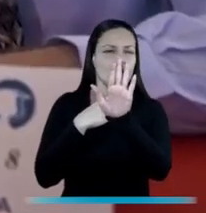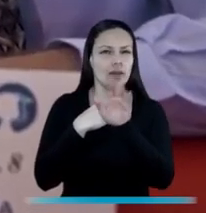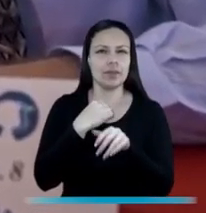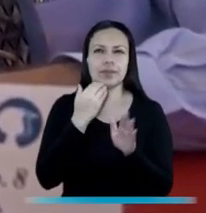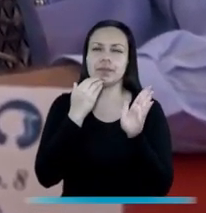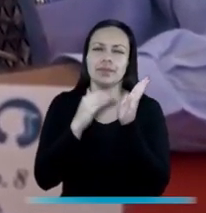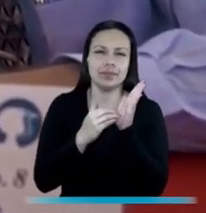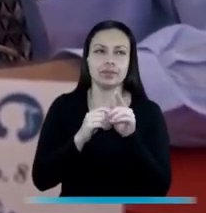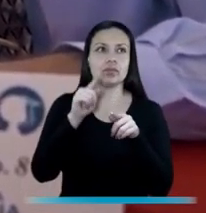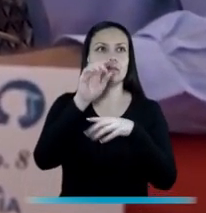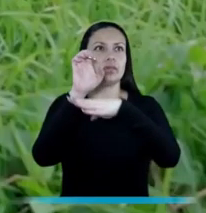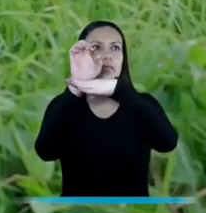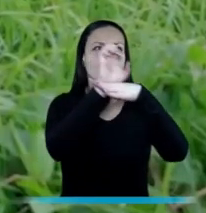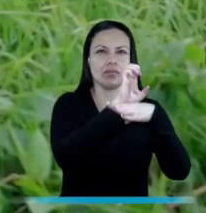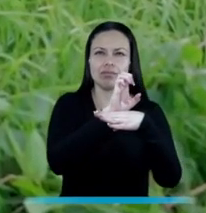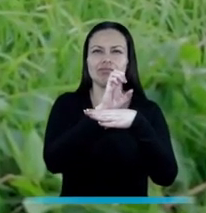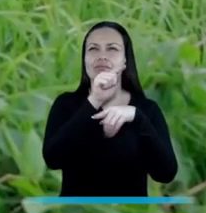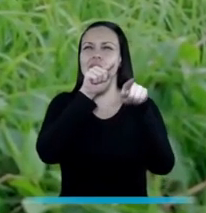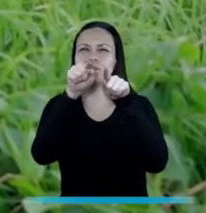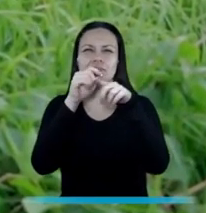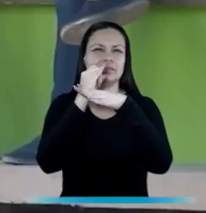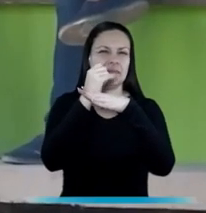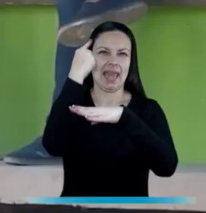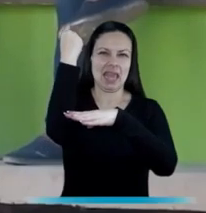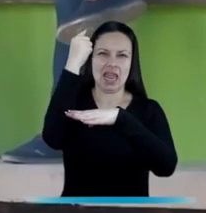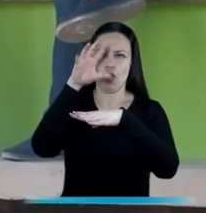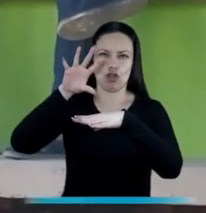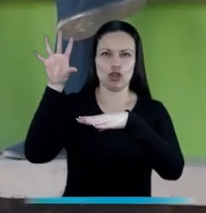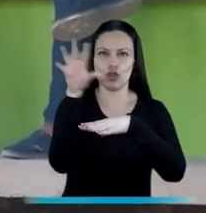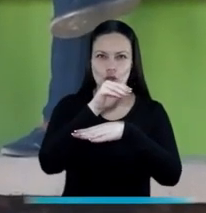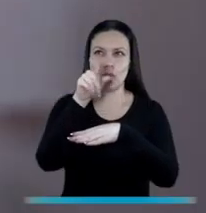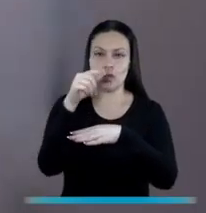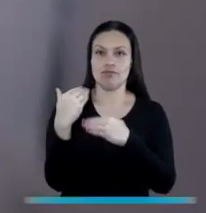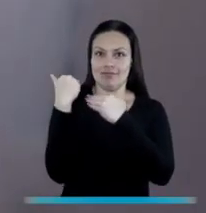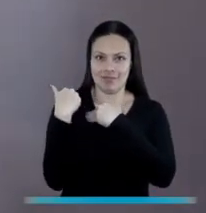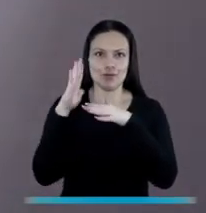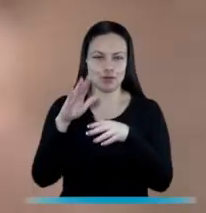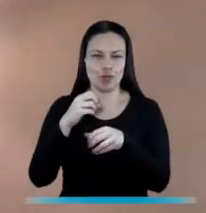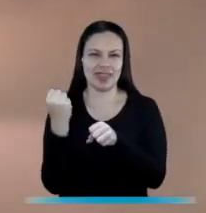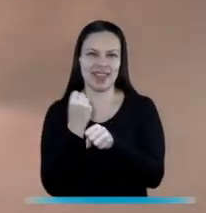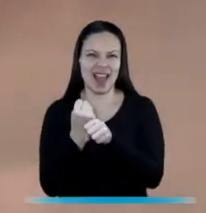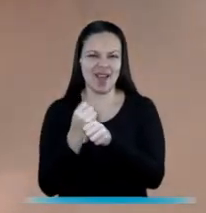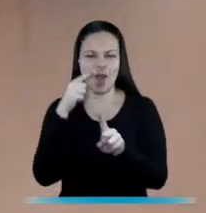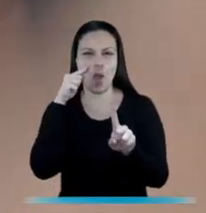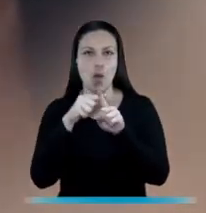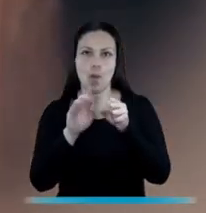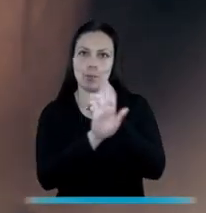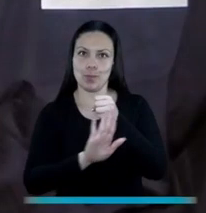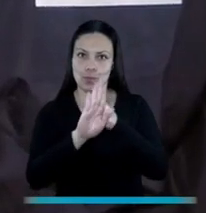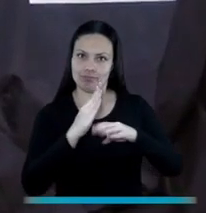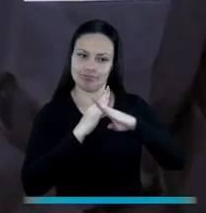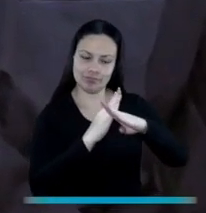todos, Estado, ciudadanía, academia en general, todos de manera corresponsable trabajamos en la prevención a